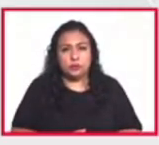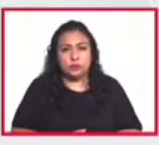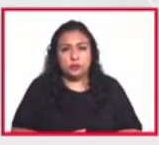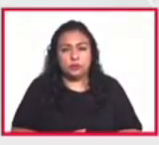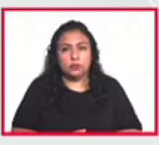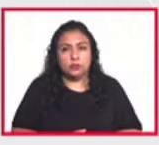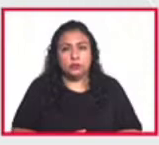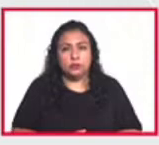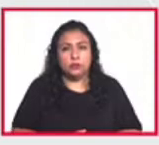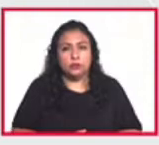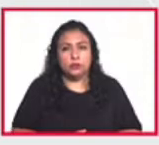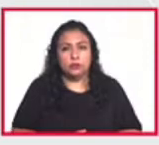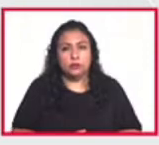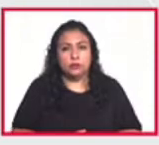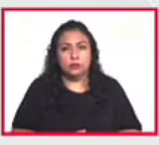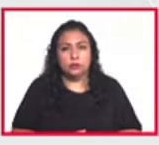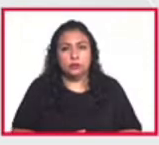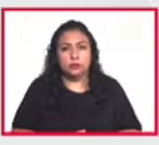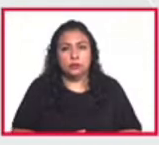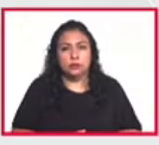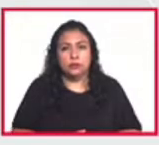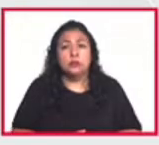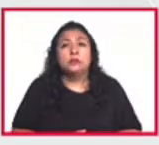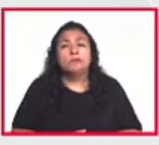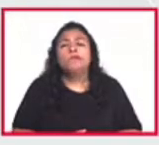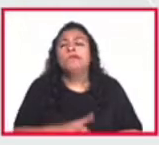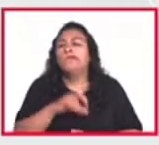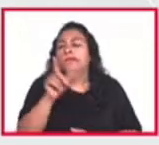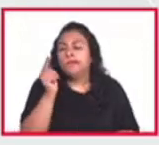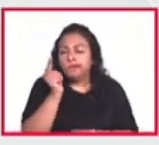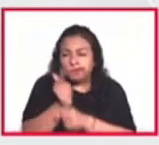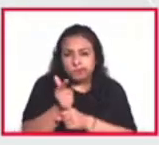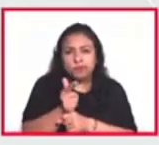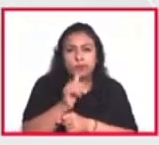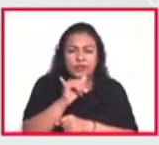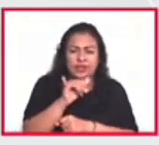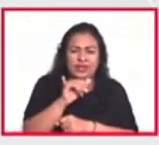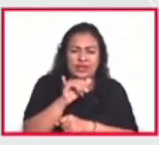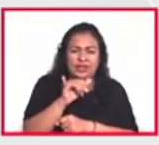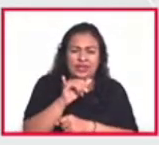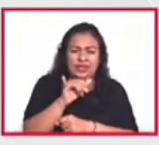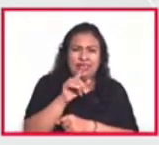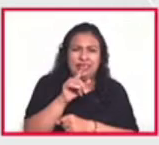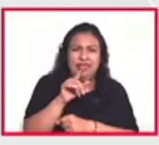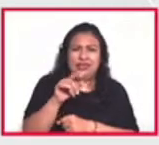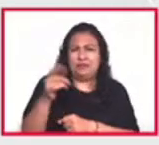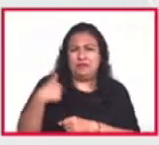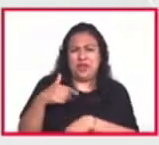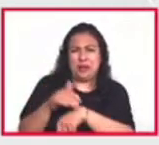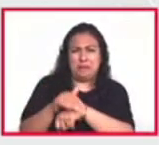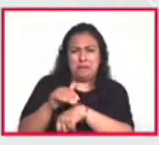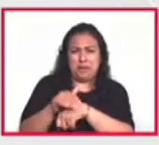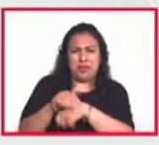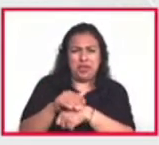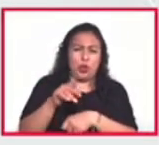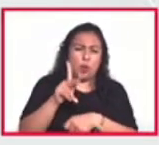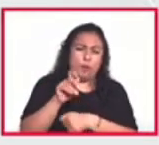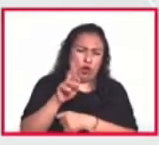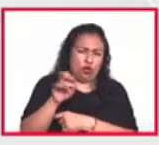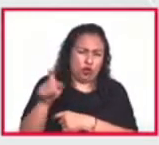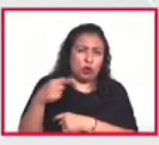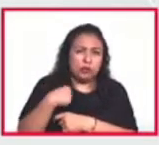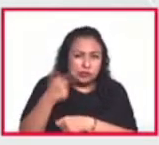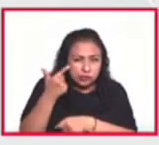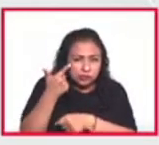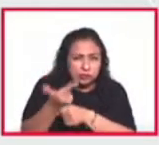tiempo? Nos dimos cuenta con Inti, con mi amigo Inti Cordera, el productor de la película, que se iba acercando